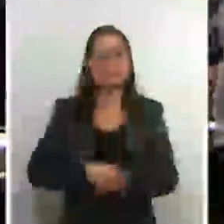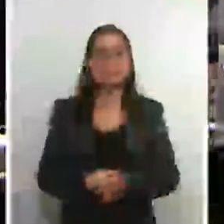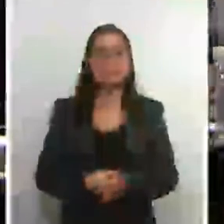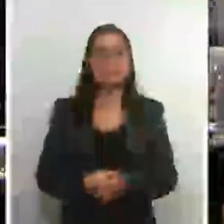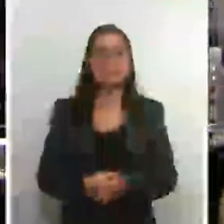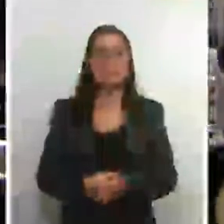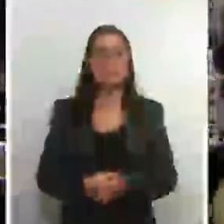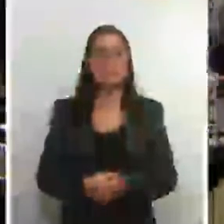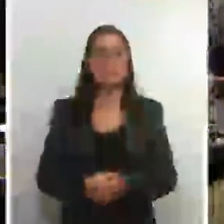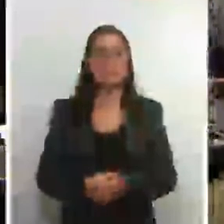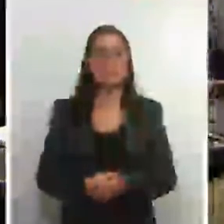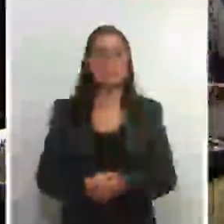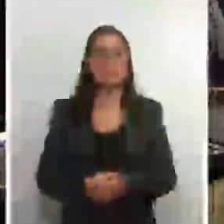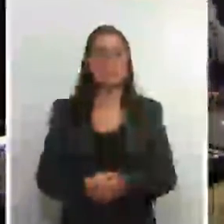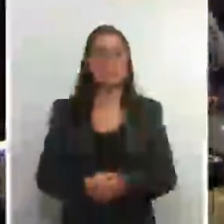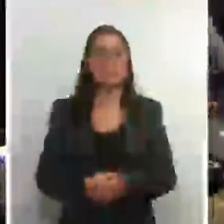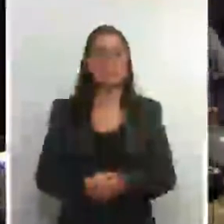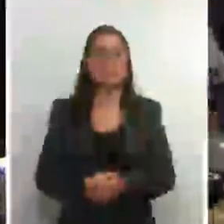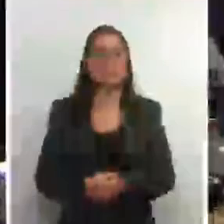manifestarlo.